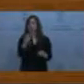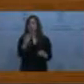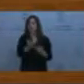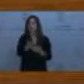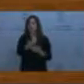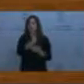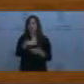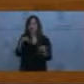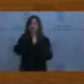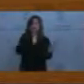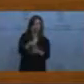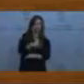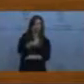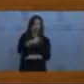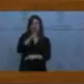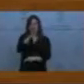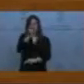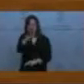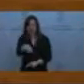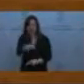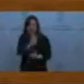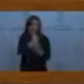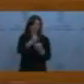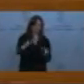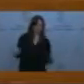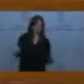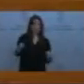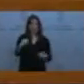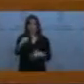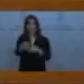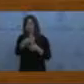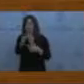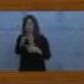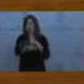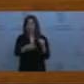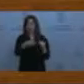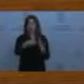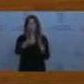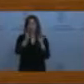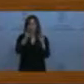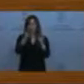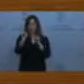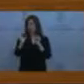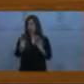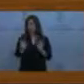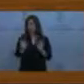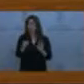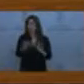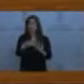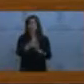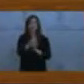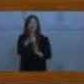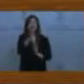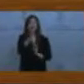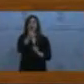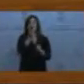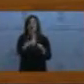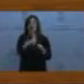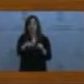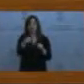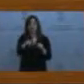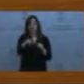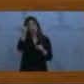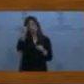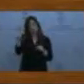propuesta como inviable, es imposible, es la ideologización de la educación, ahí sí que está tirando del término peyorativo de la palabra ideología, porque